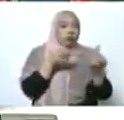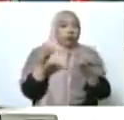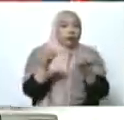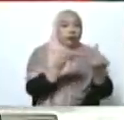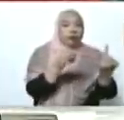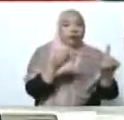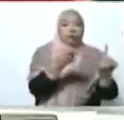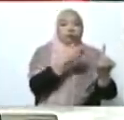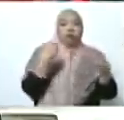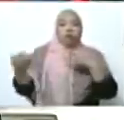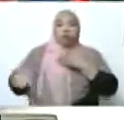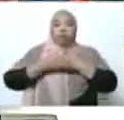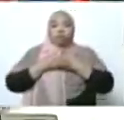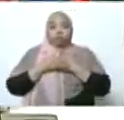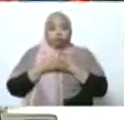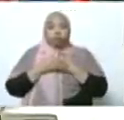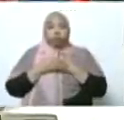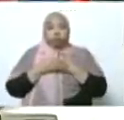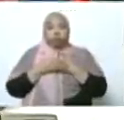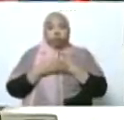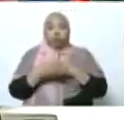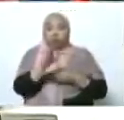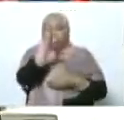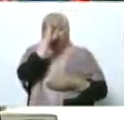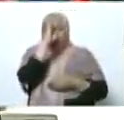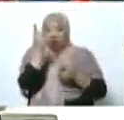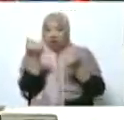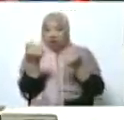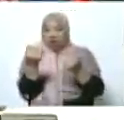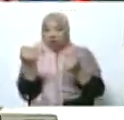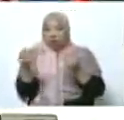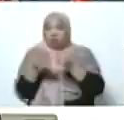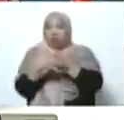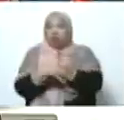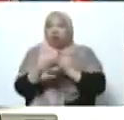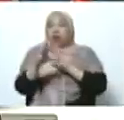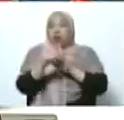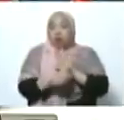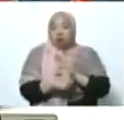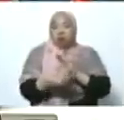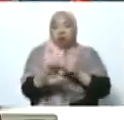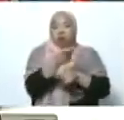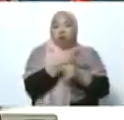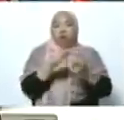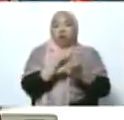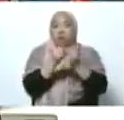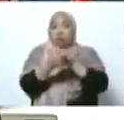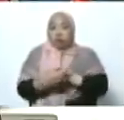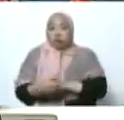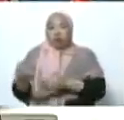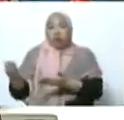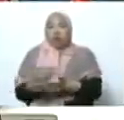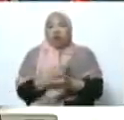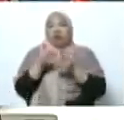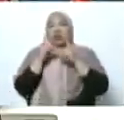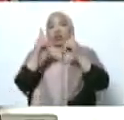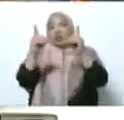sanciones, de bloqueos para imponer, de garrotazos, de golpes de Estado para imponer sus